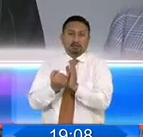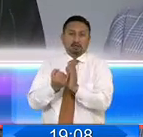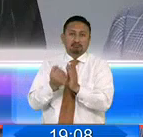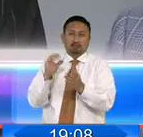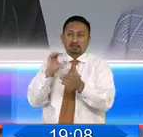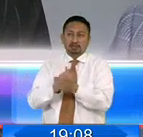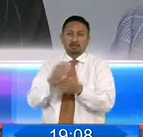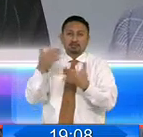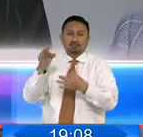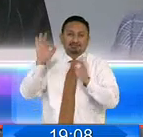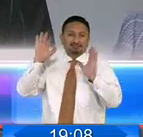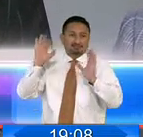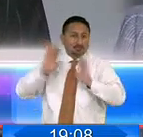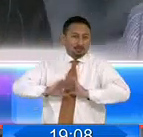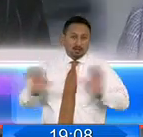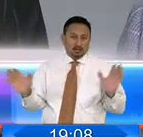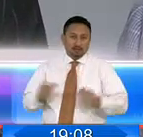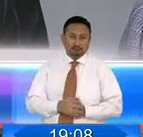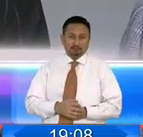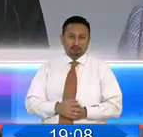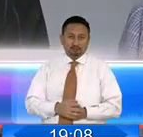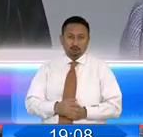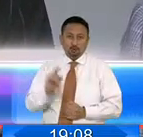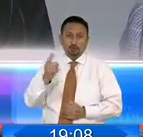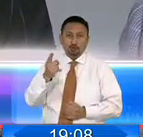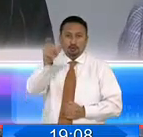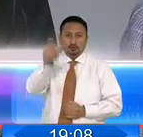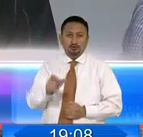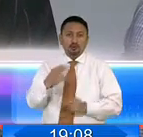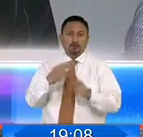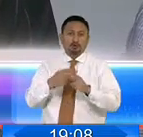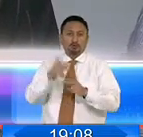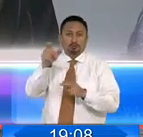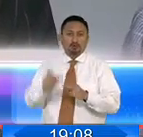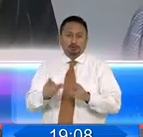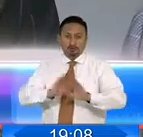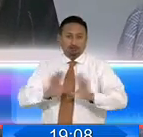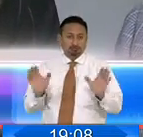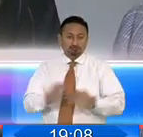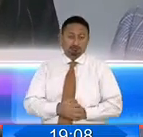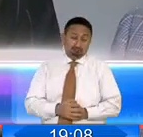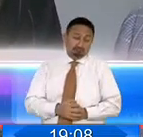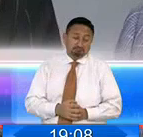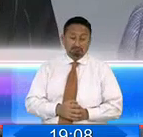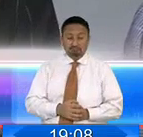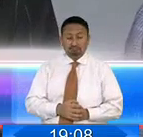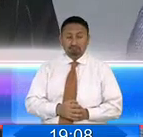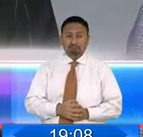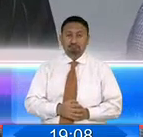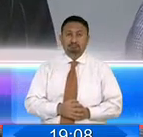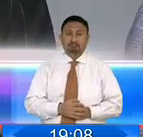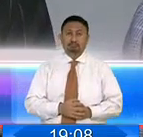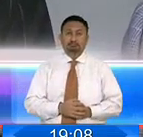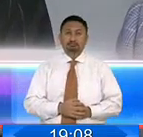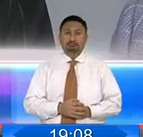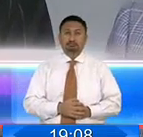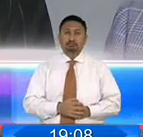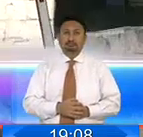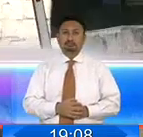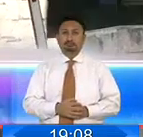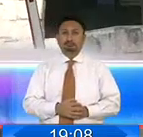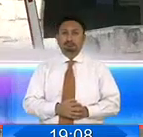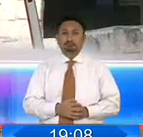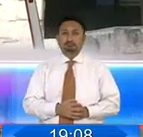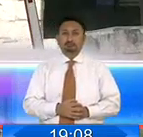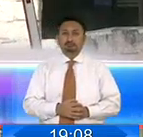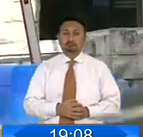como estado civil qué sé yo sino simplemente los nombres que hayan accedido a las vacunas nada más